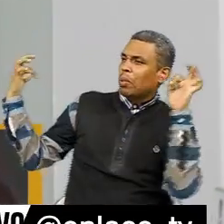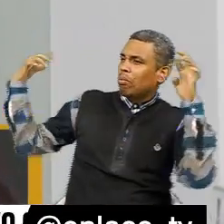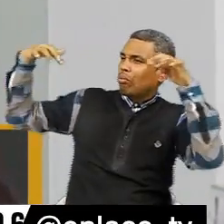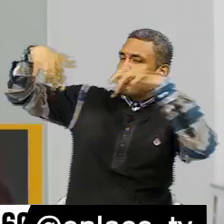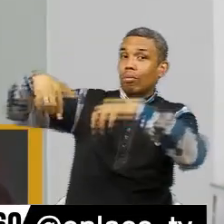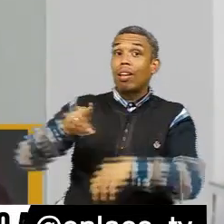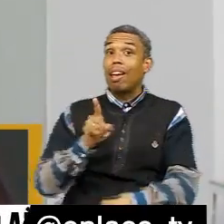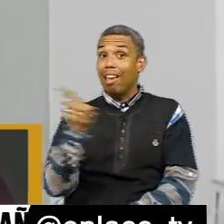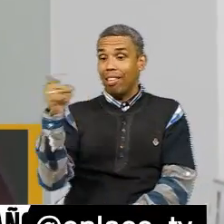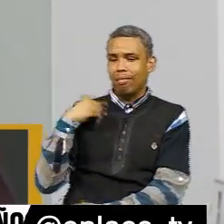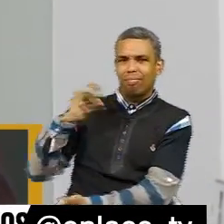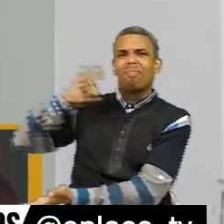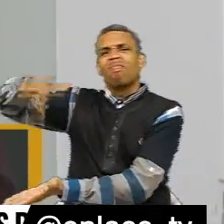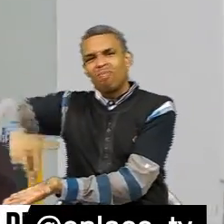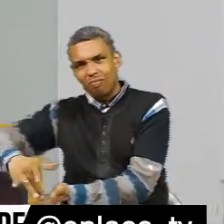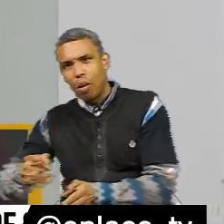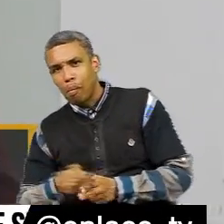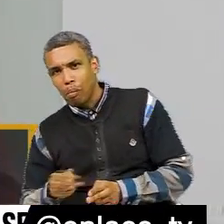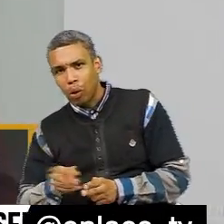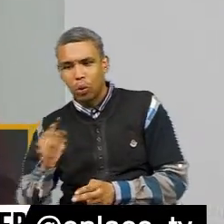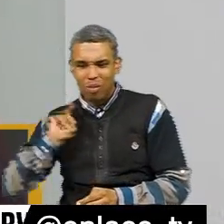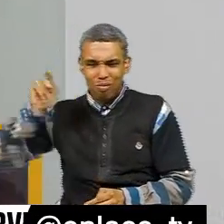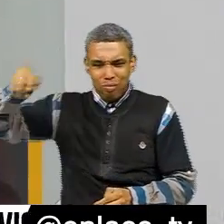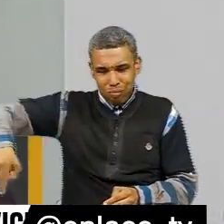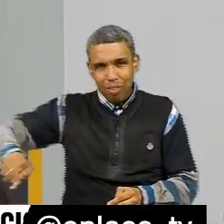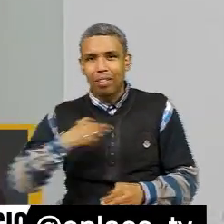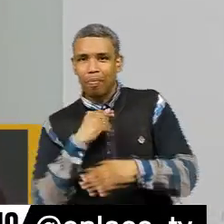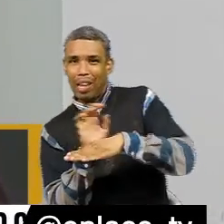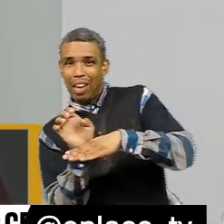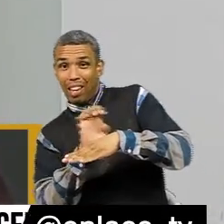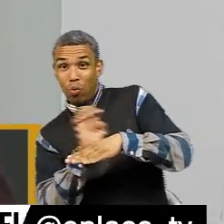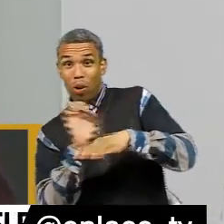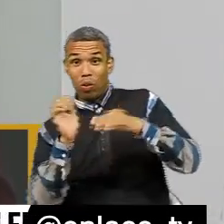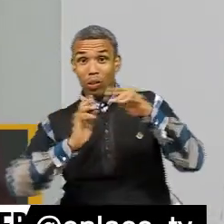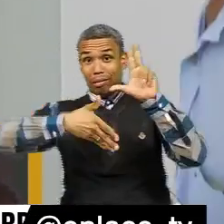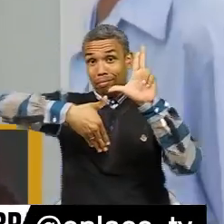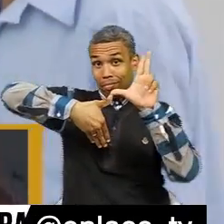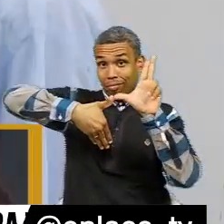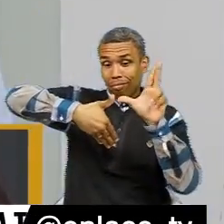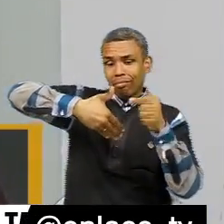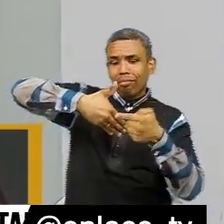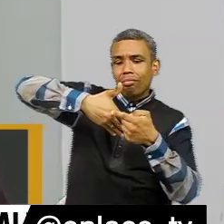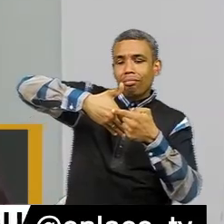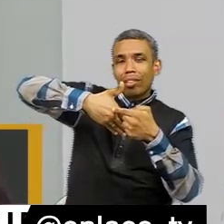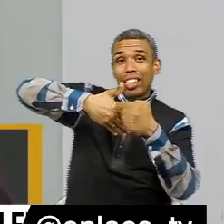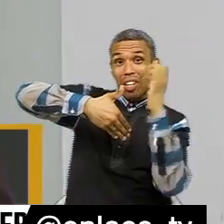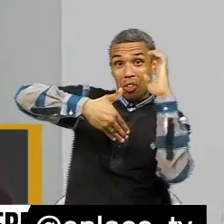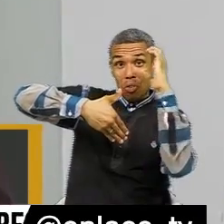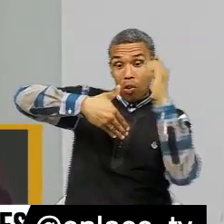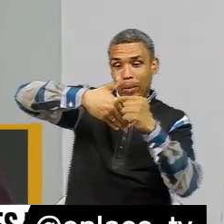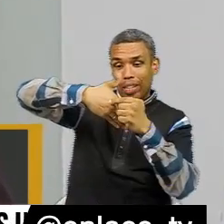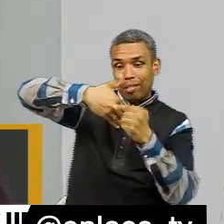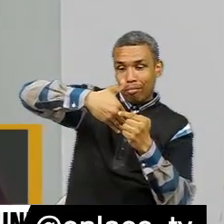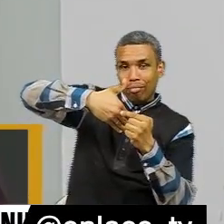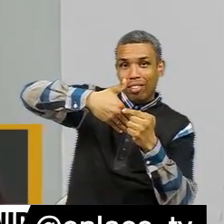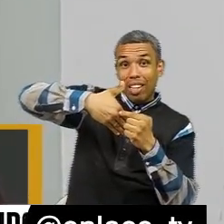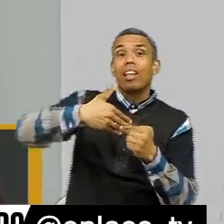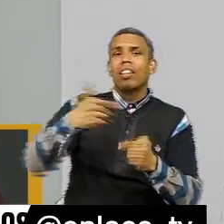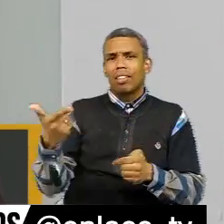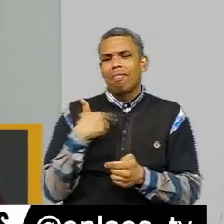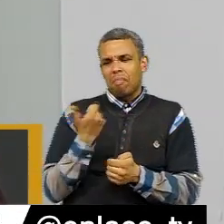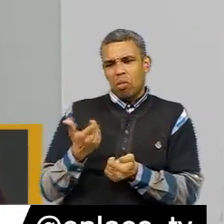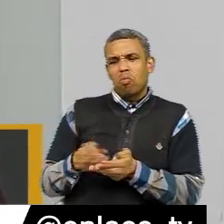de la escritura, y tener la oportunidad de asistir a un encuentro de esa envergadura, pues realmente me abre puertas. El que mi